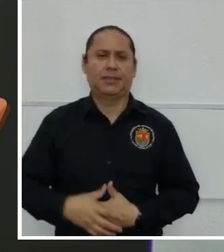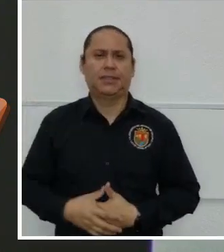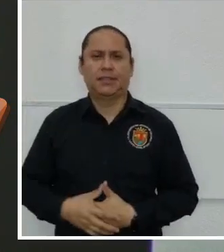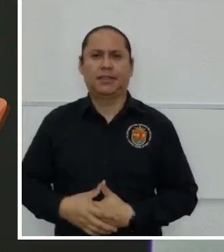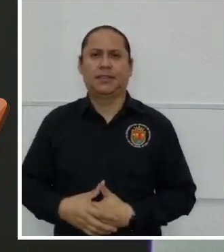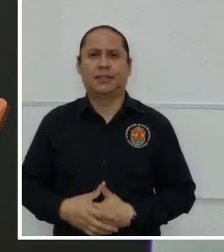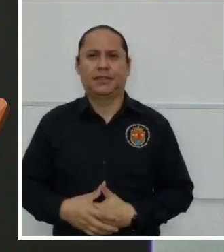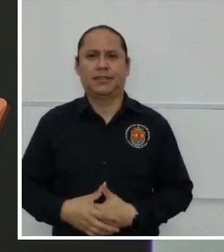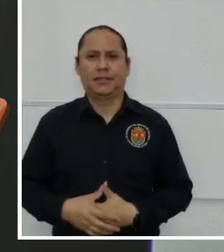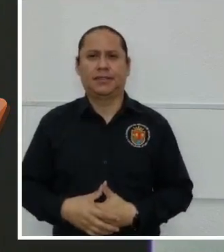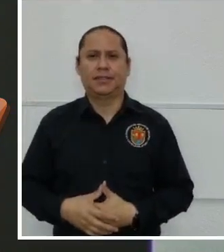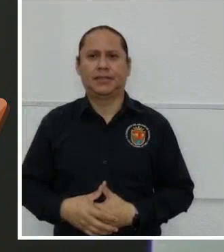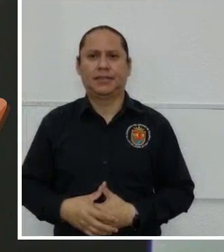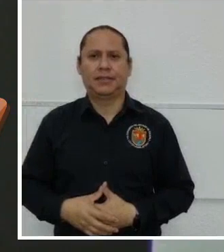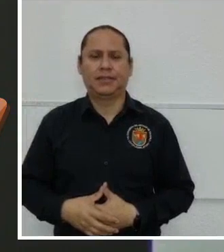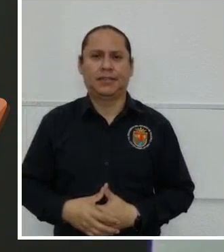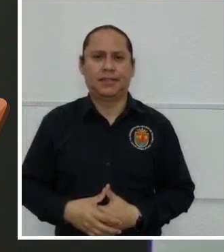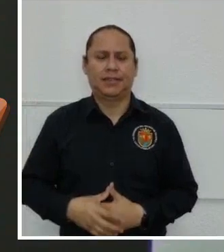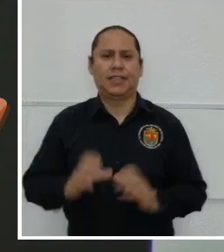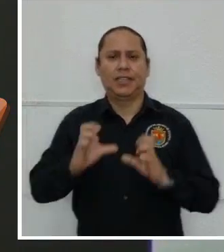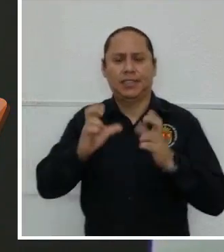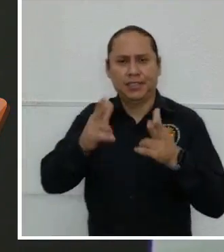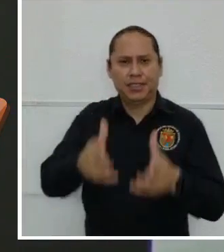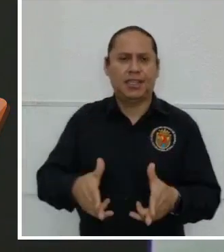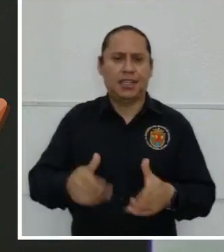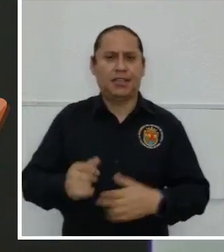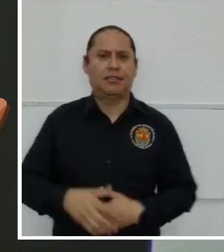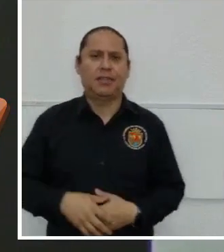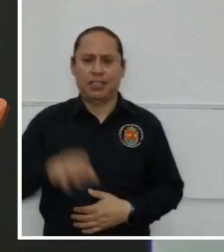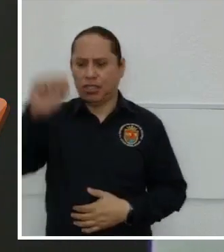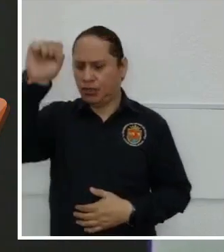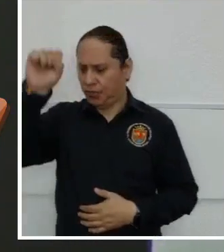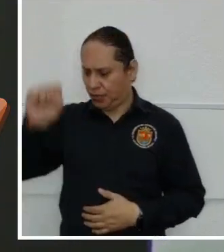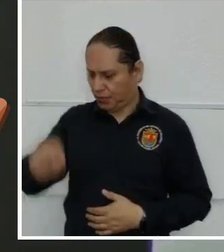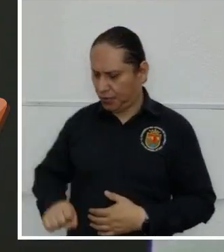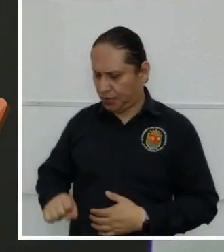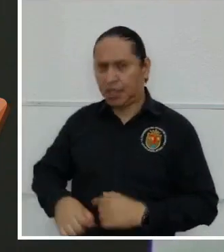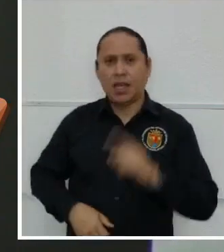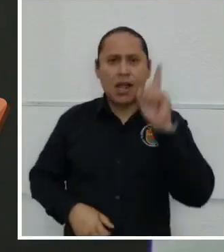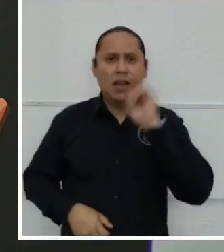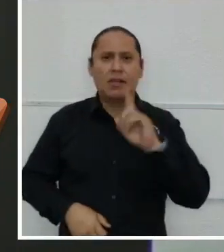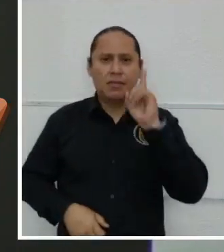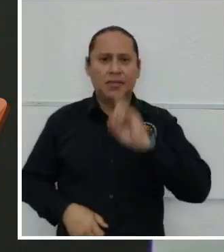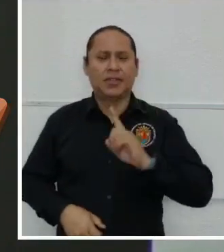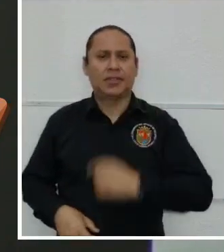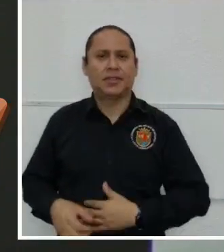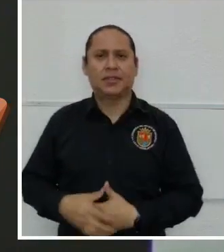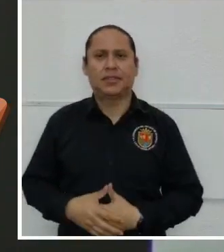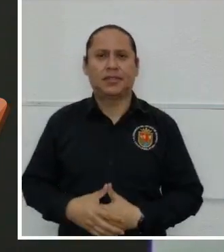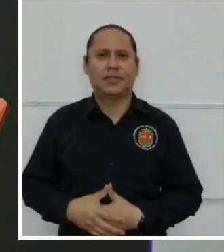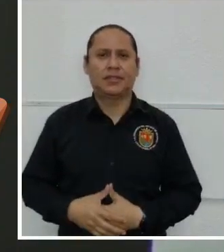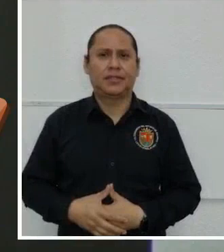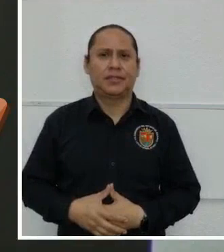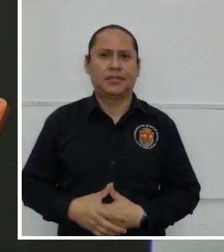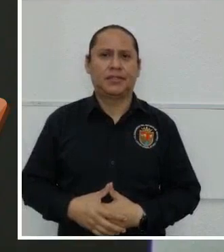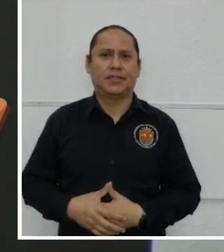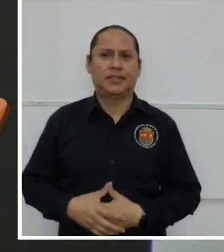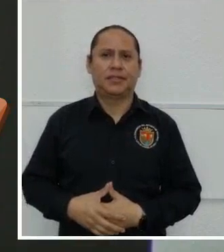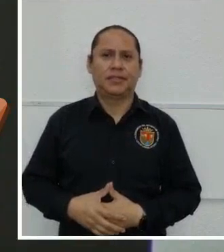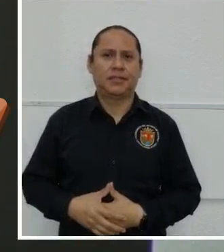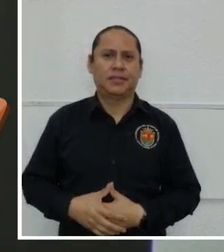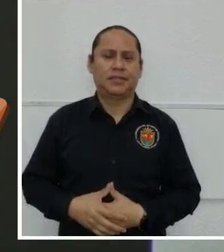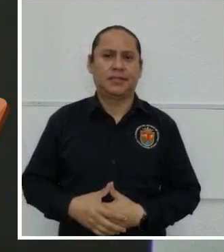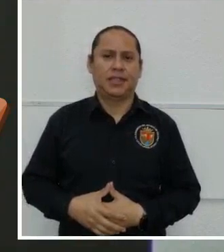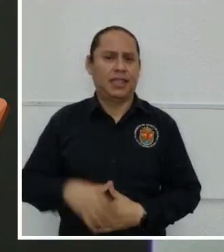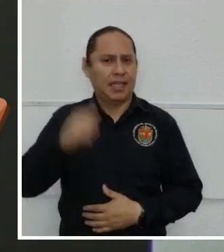lo que pasa es que en Chiapas, en el sureste, la mujer es más consecuente